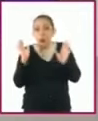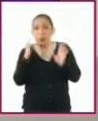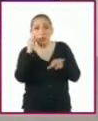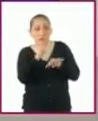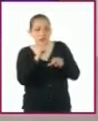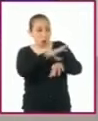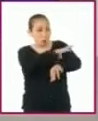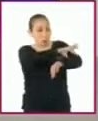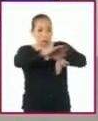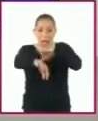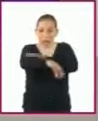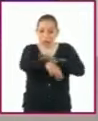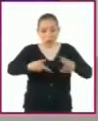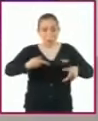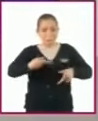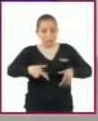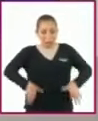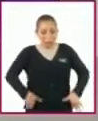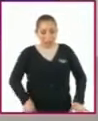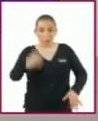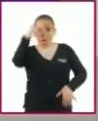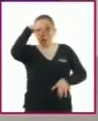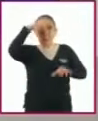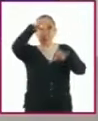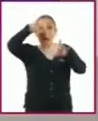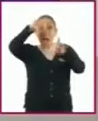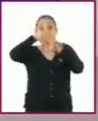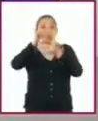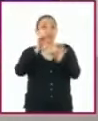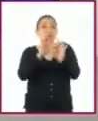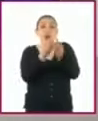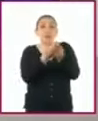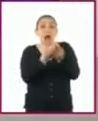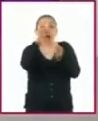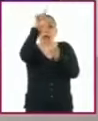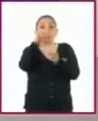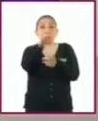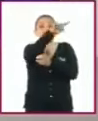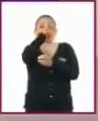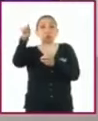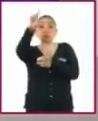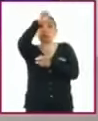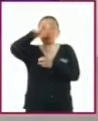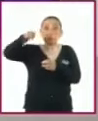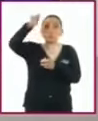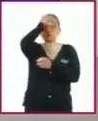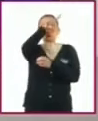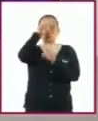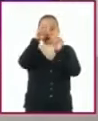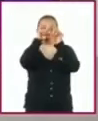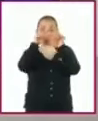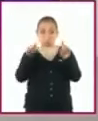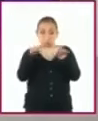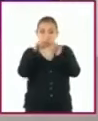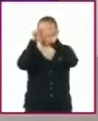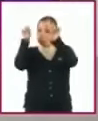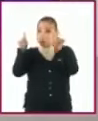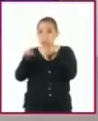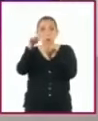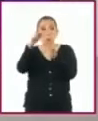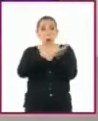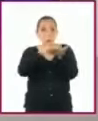identificando brazos, piernas y cabeza con formas básicas, como líneas, círculos, rectángulos, y los trazábamos